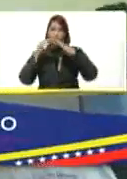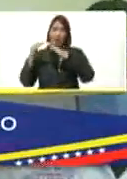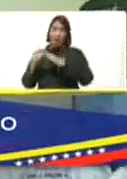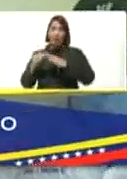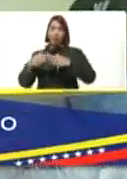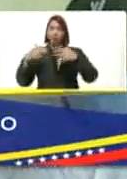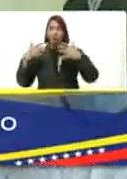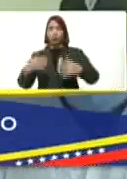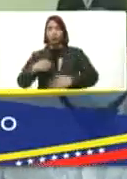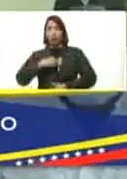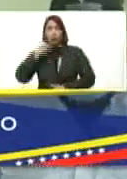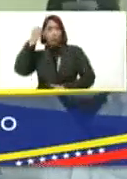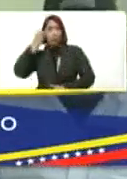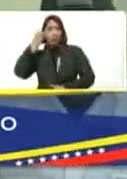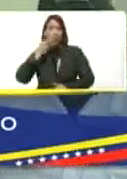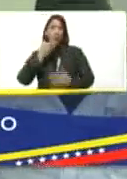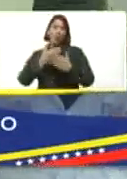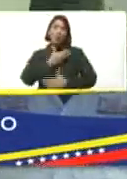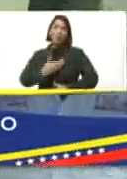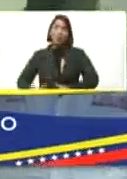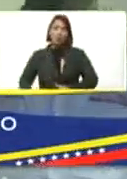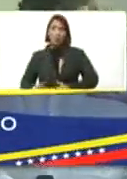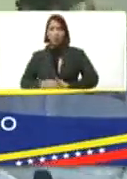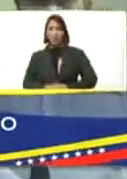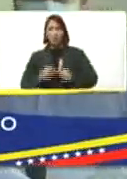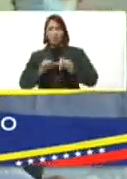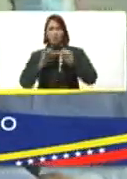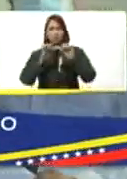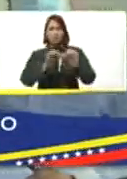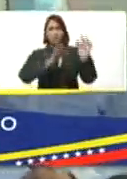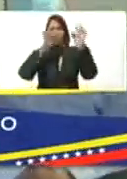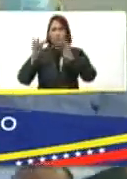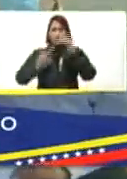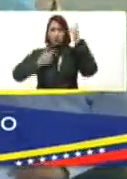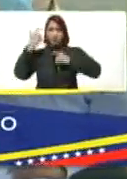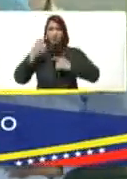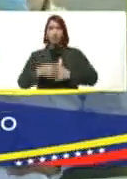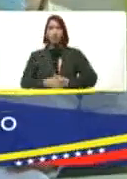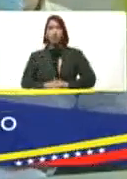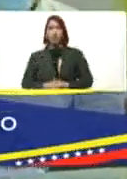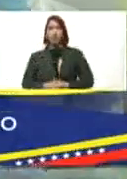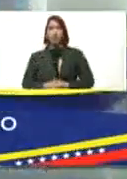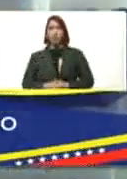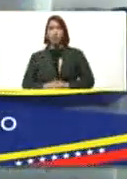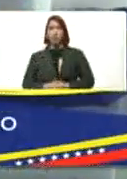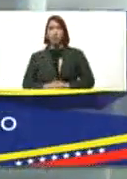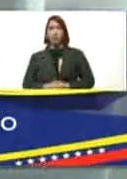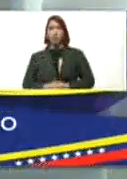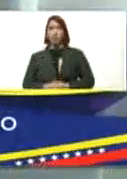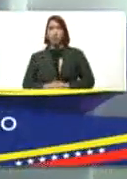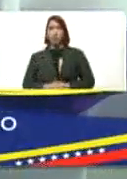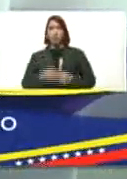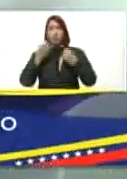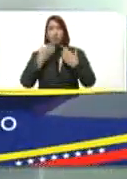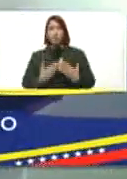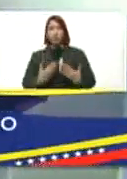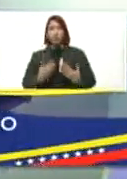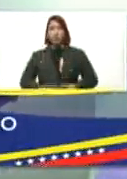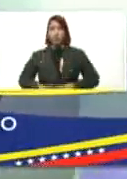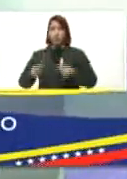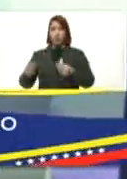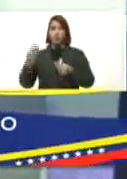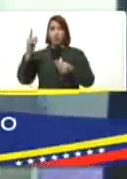tanto anhelábamos. Gracias, señor presidente, por seguir con el legado de nuestro comandante eterno Hugo Chávez Frías. Bueno, y aquí te manda también